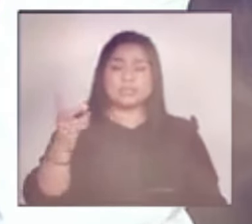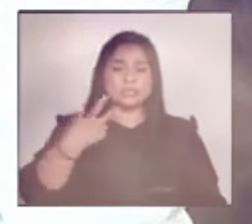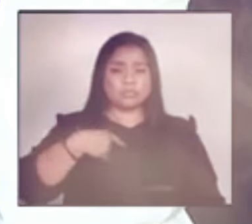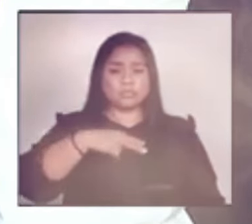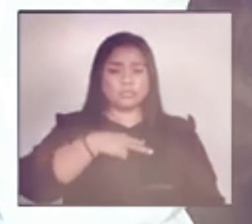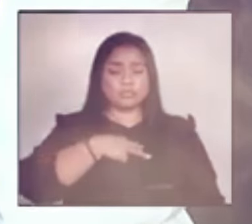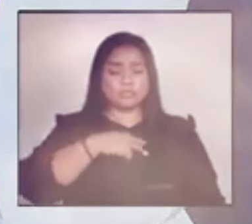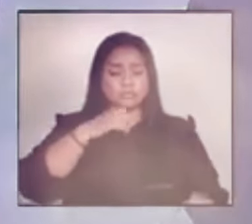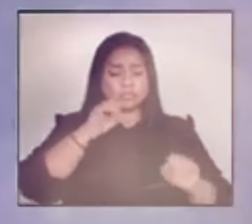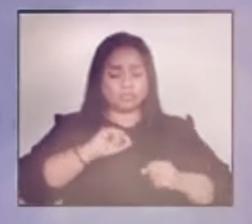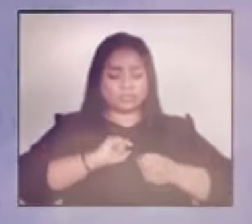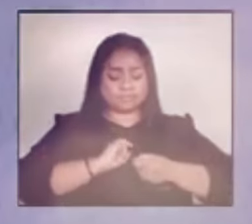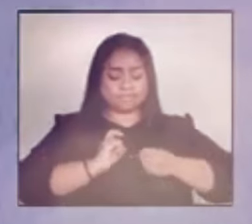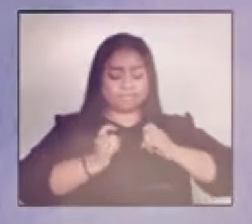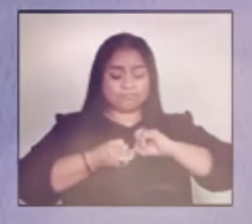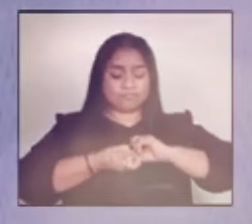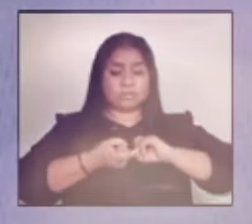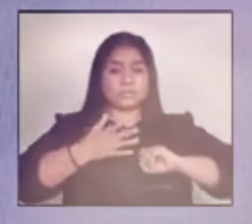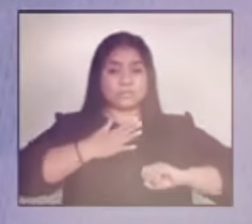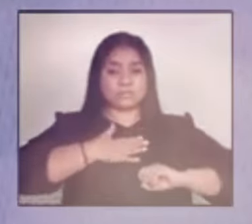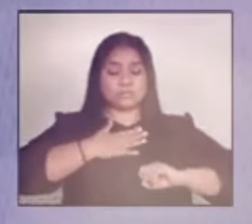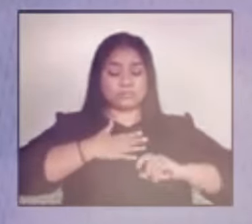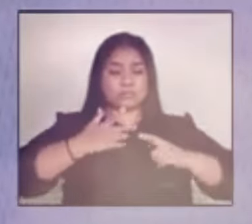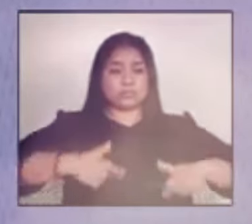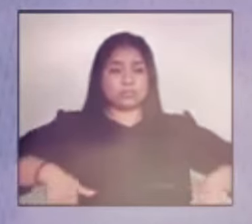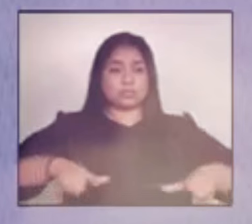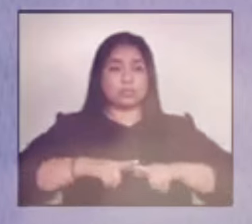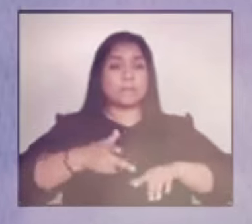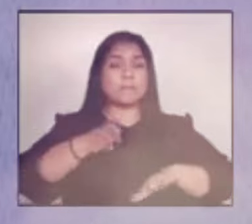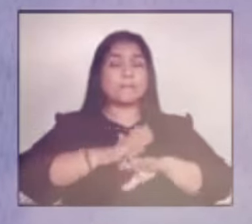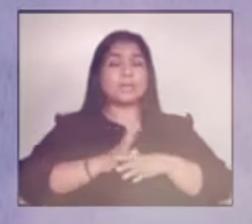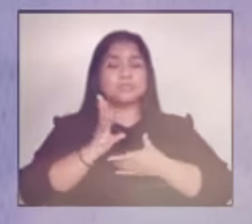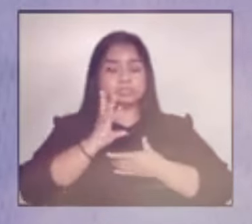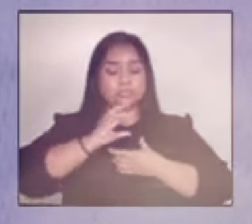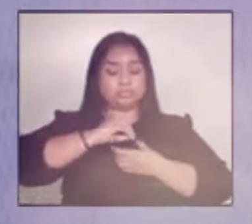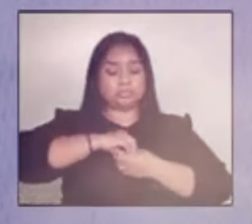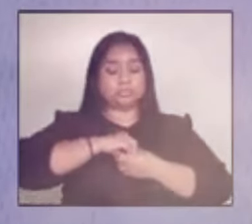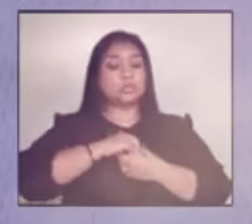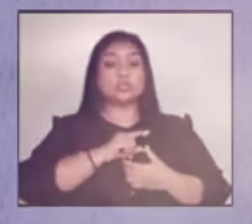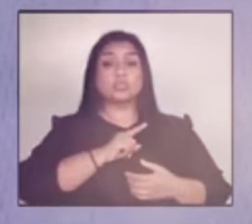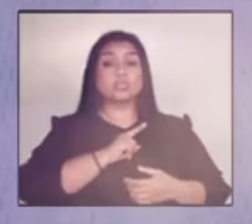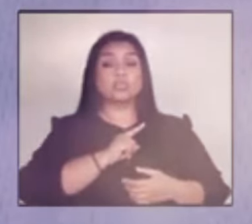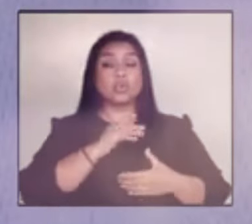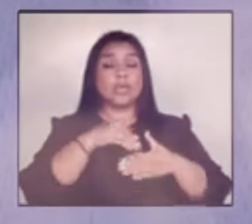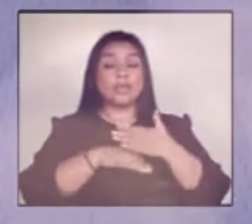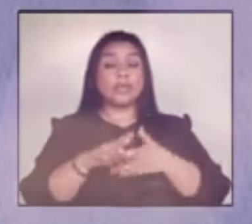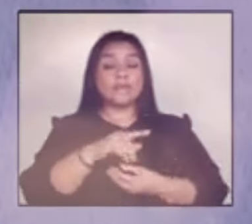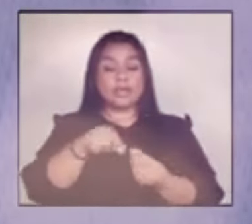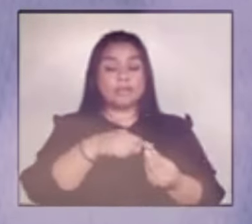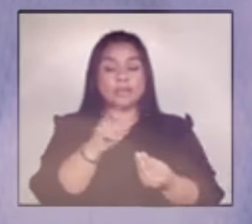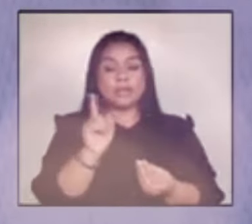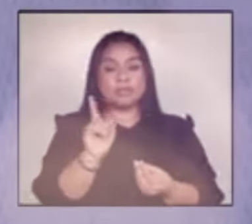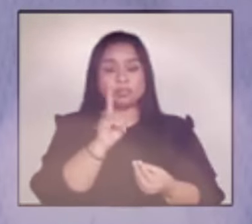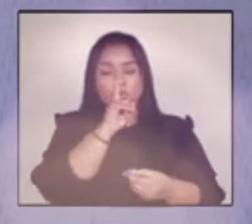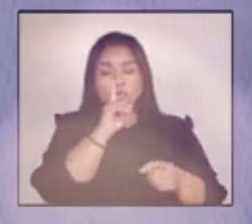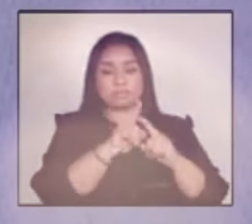nos transformemos en nuestros espacios más íntimos, no solo adentro de nuestras familias, sino